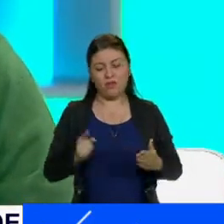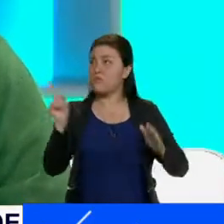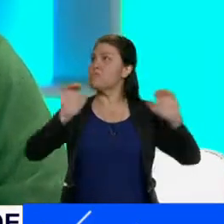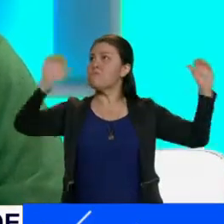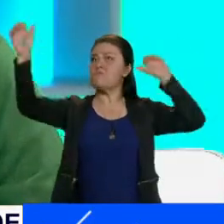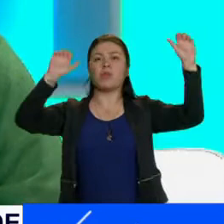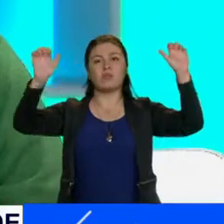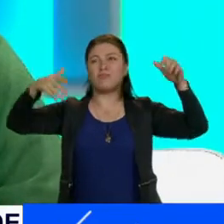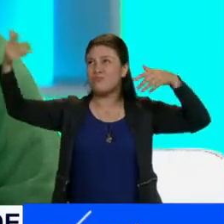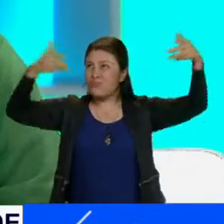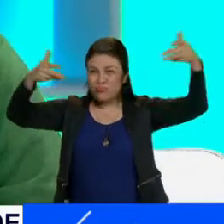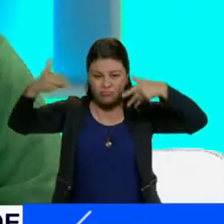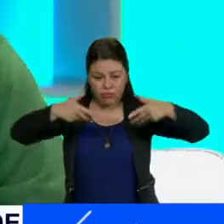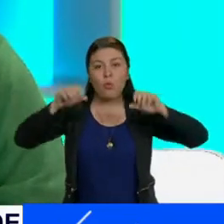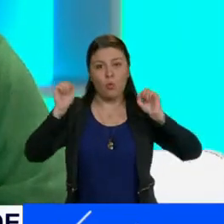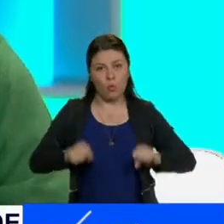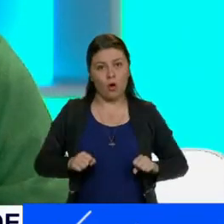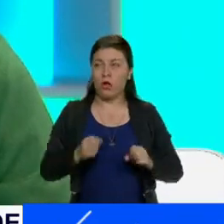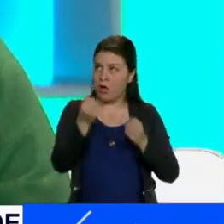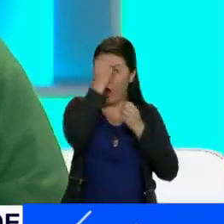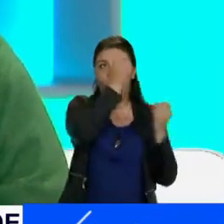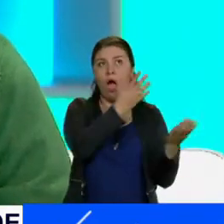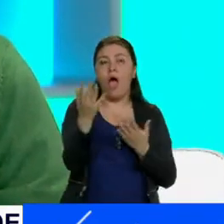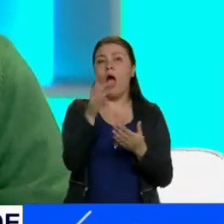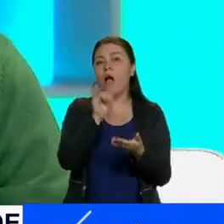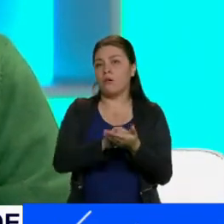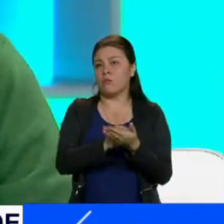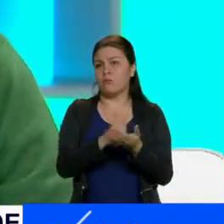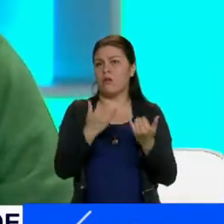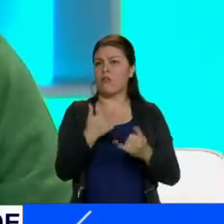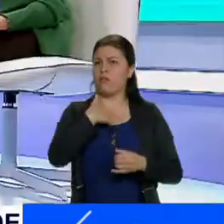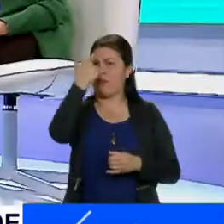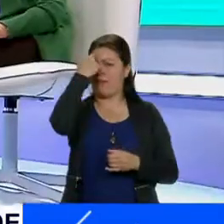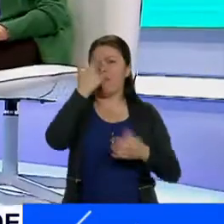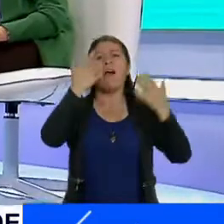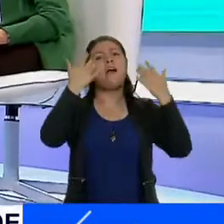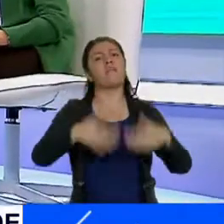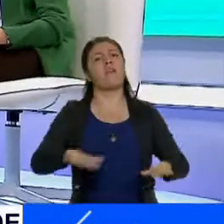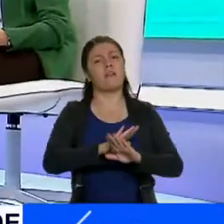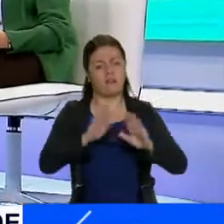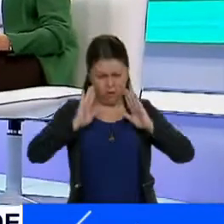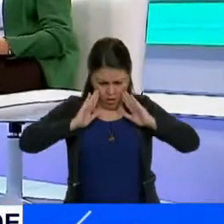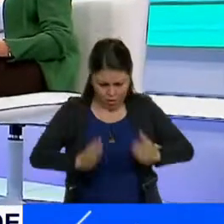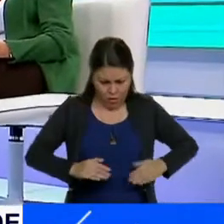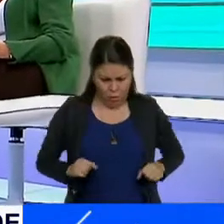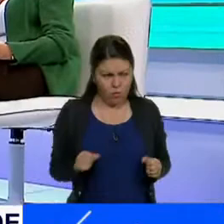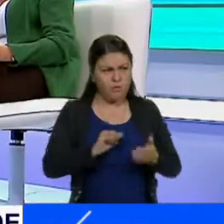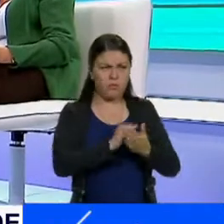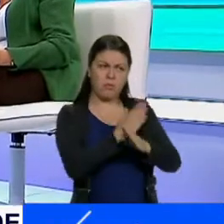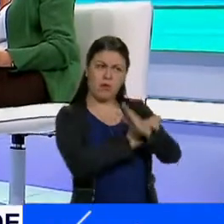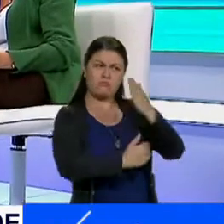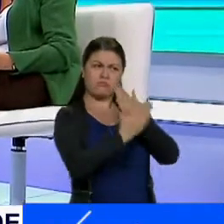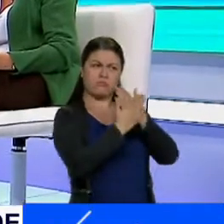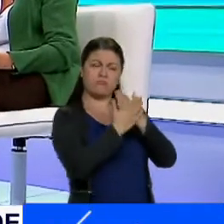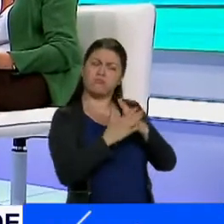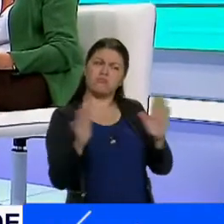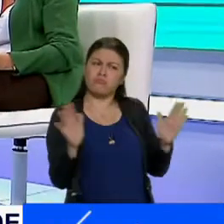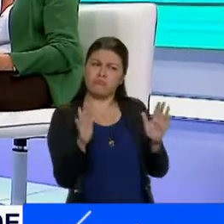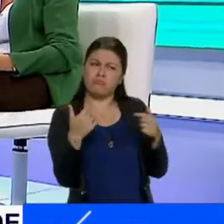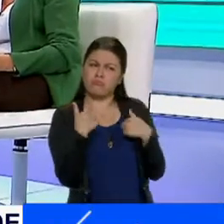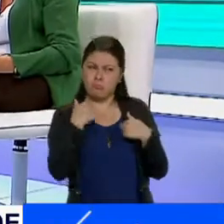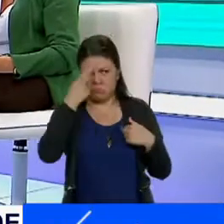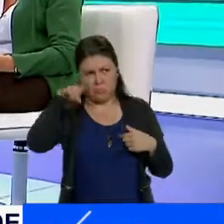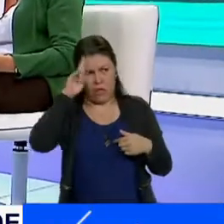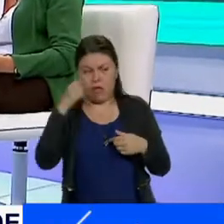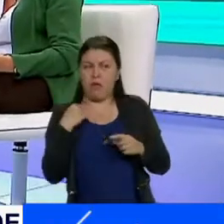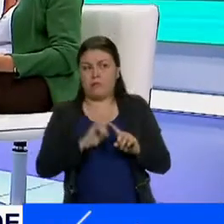entiendo, y entonces mi lectura no es que se acabe como usted menciona, la descentralización del sistema,